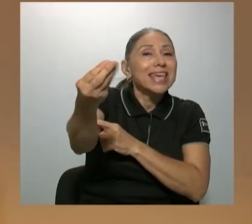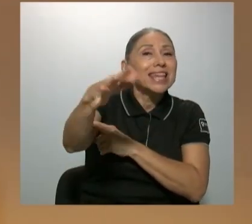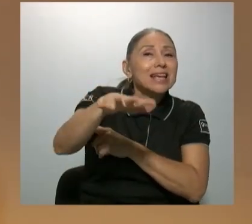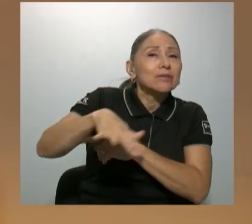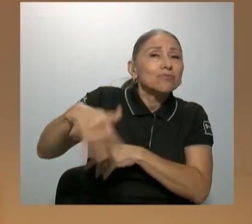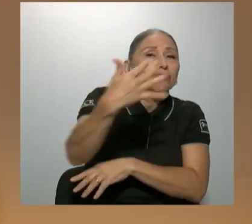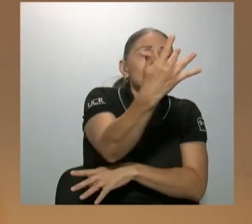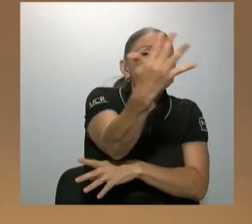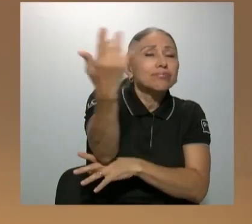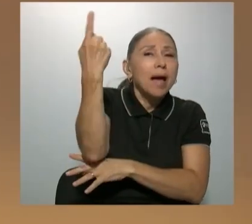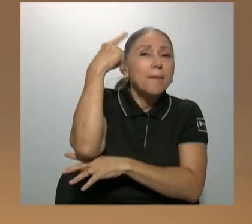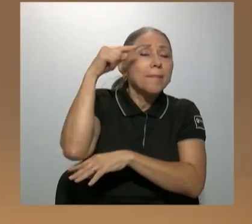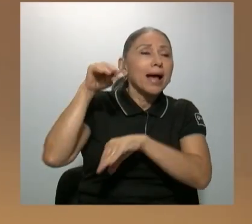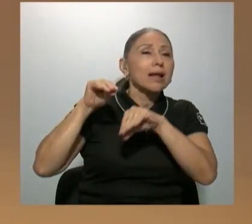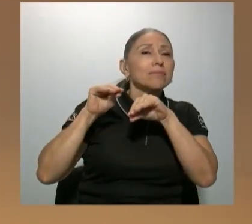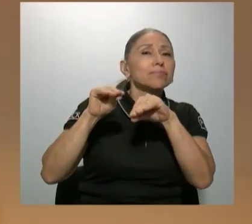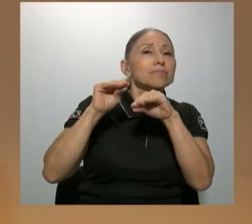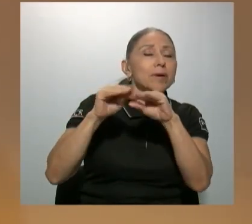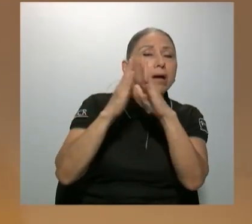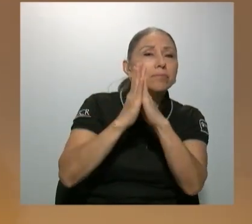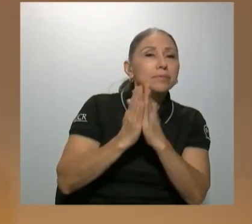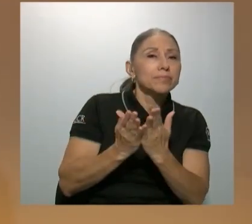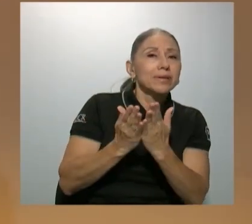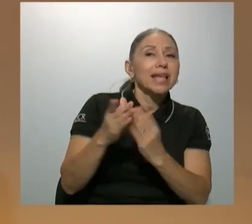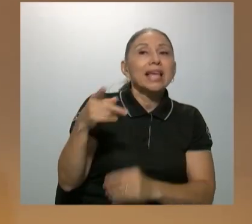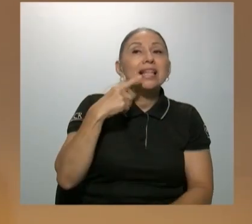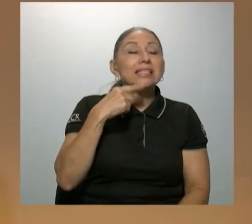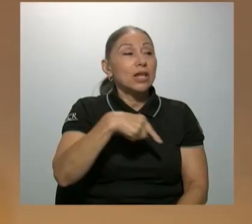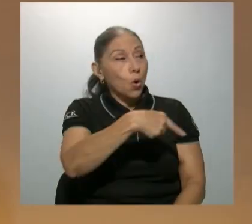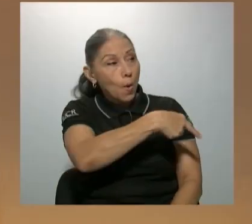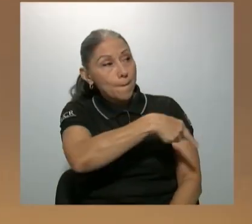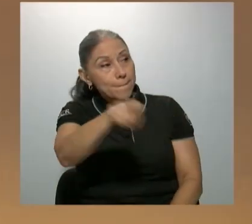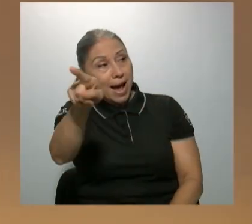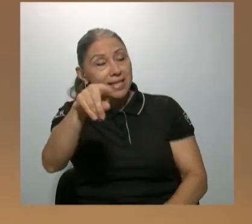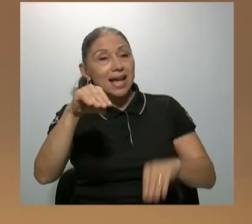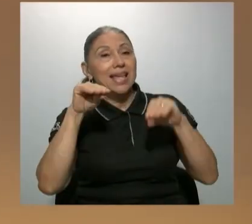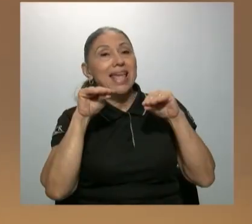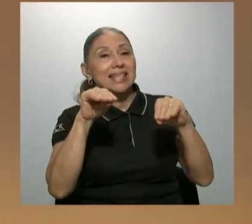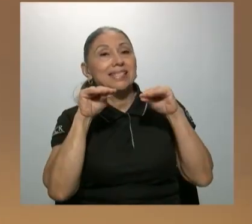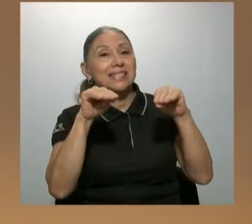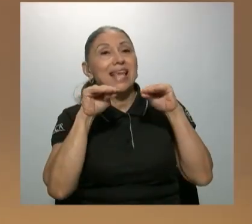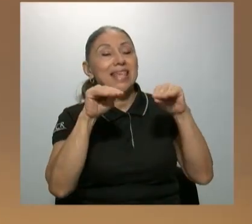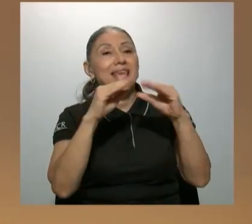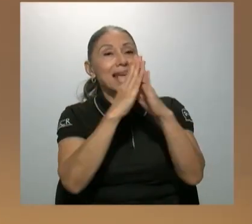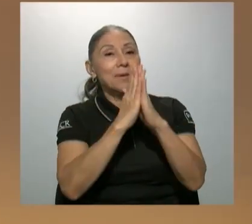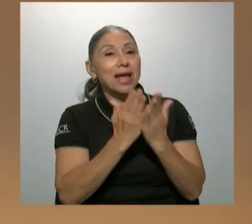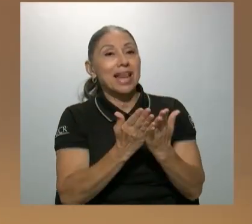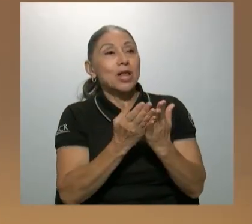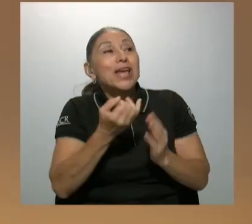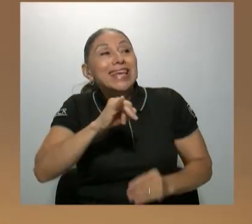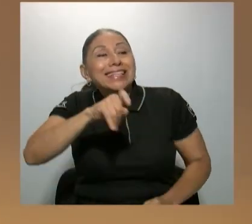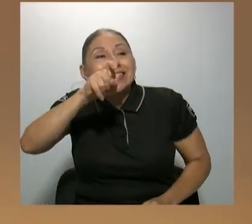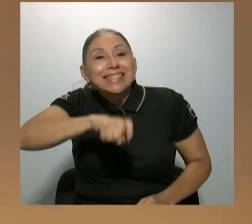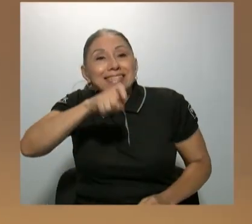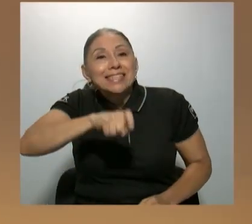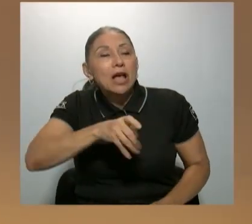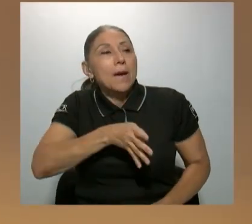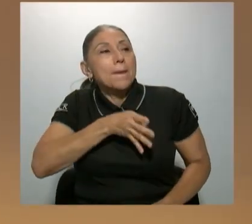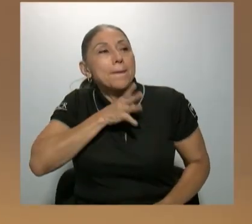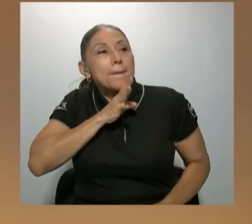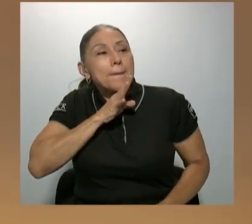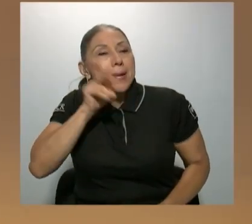y enseñen el Evangelio. Y si es preciso, prediquen. A mí me pareció una gran frase